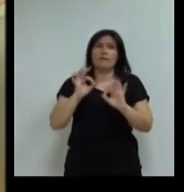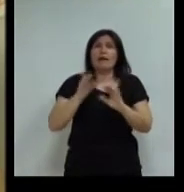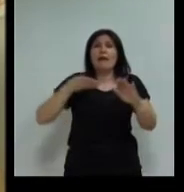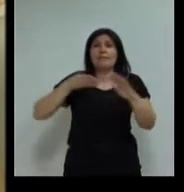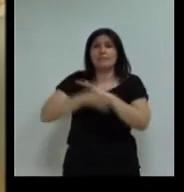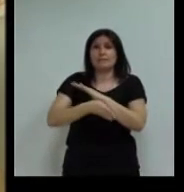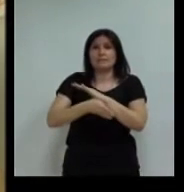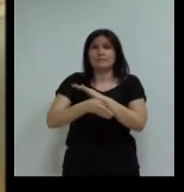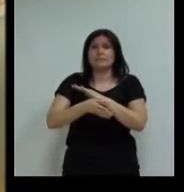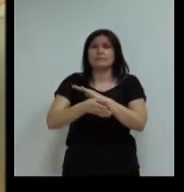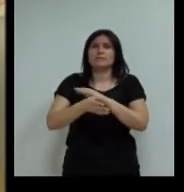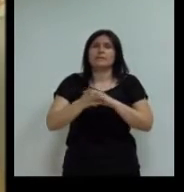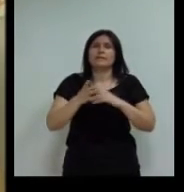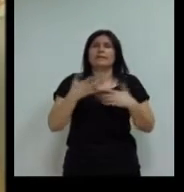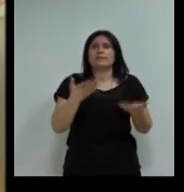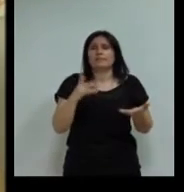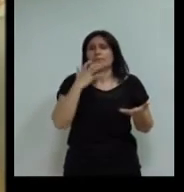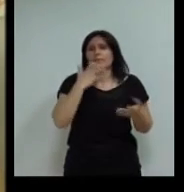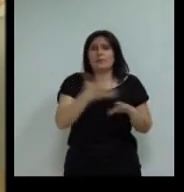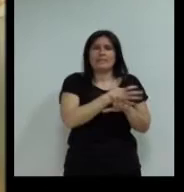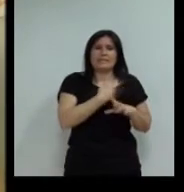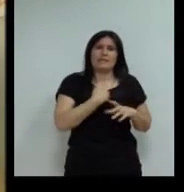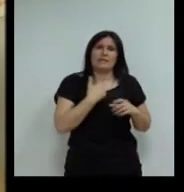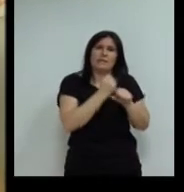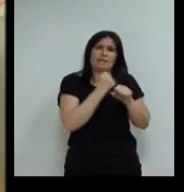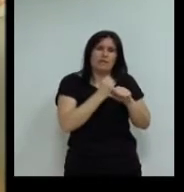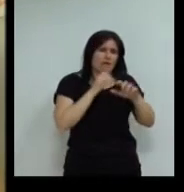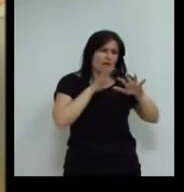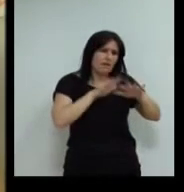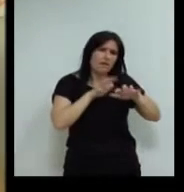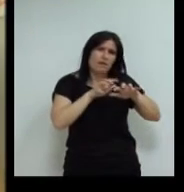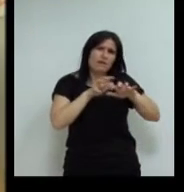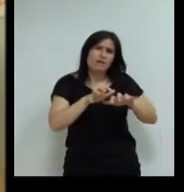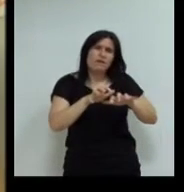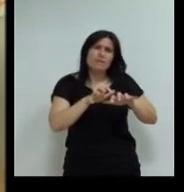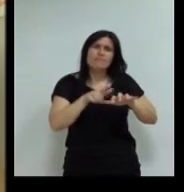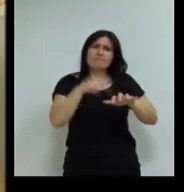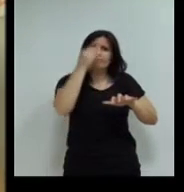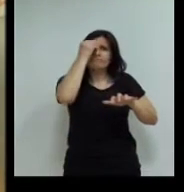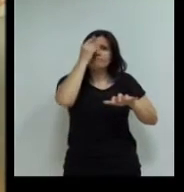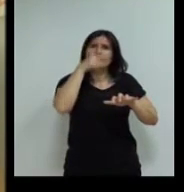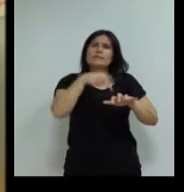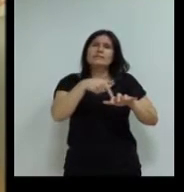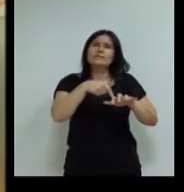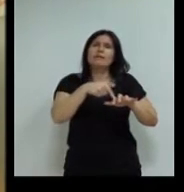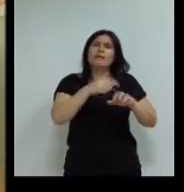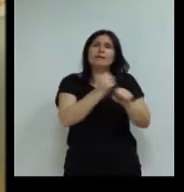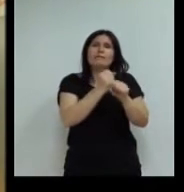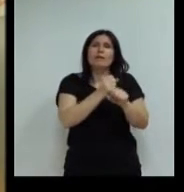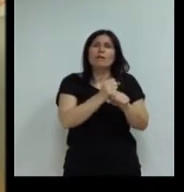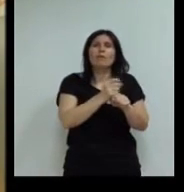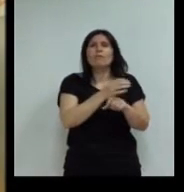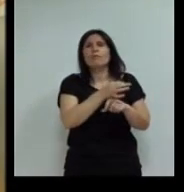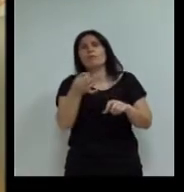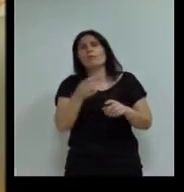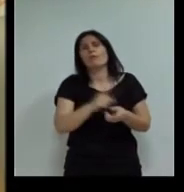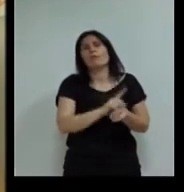aparte de todo el trabajo que habíamos aprendido, y bueno, pues decidimos, oye, hay que optimizar la forma de trabajar. O sea, es